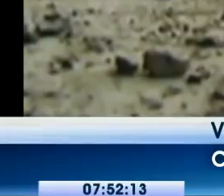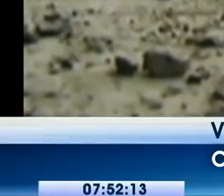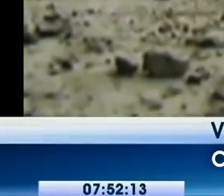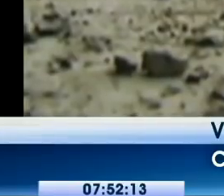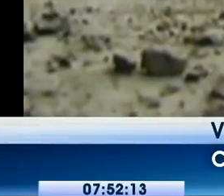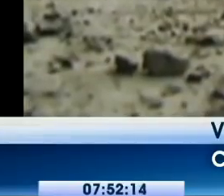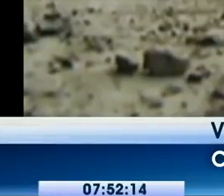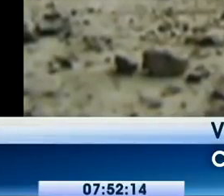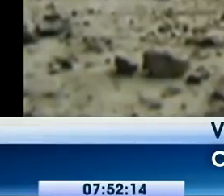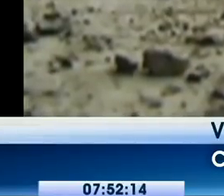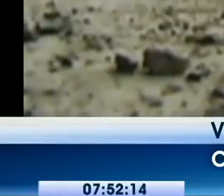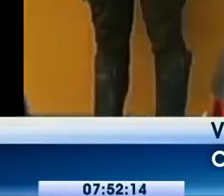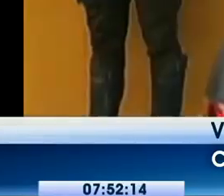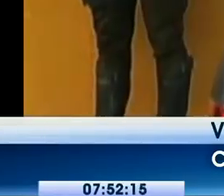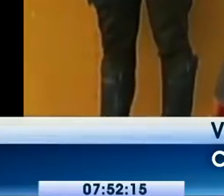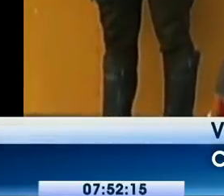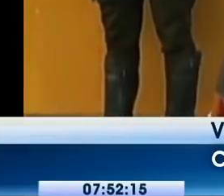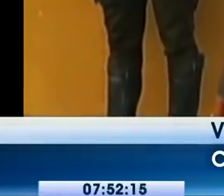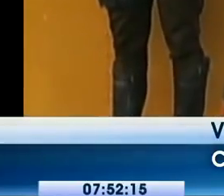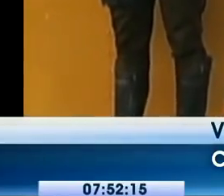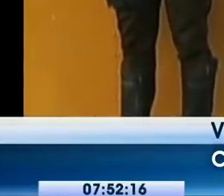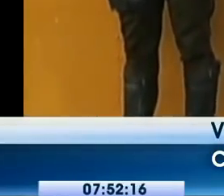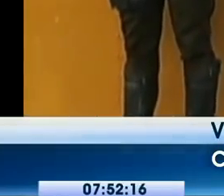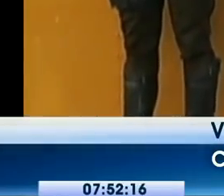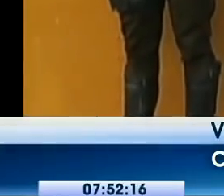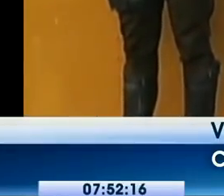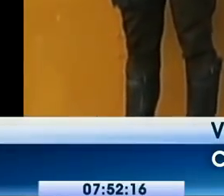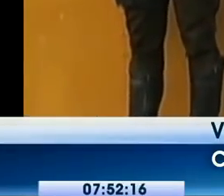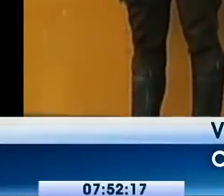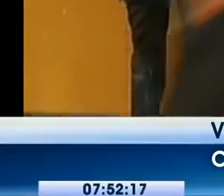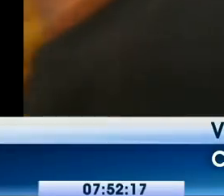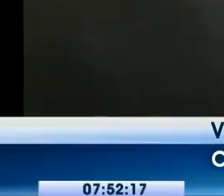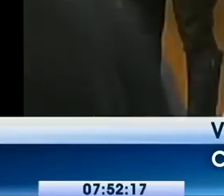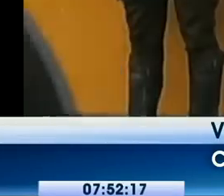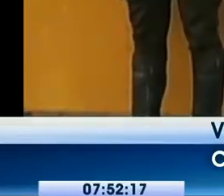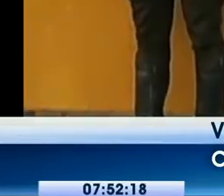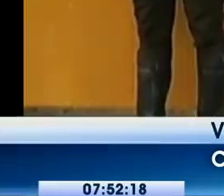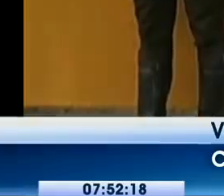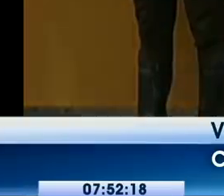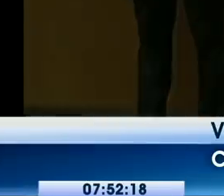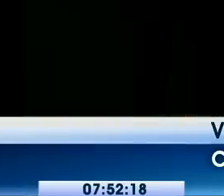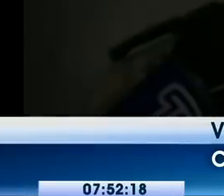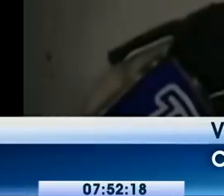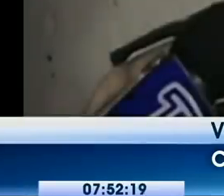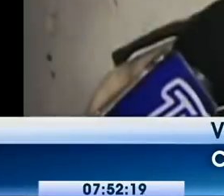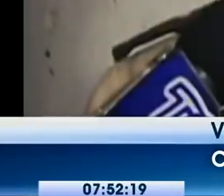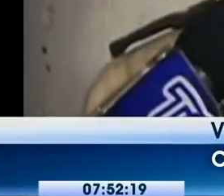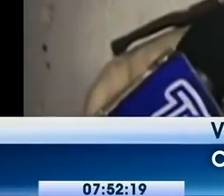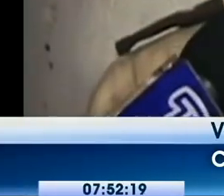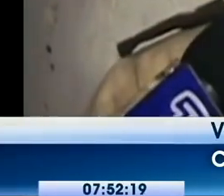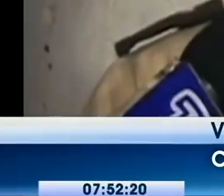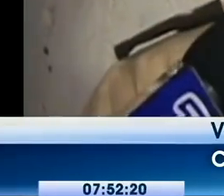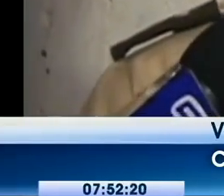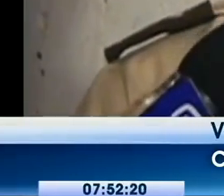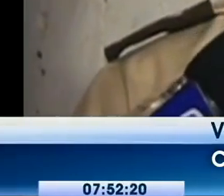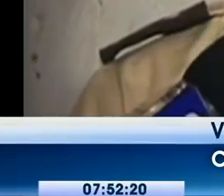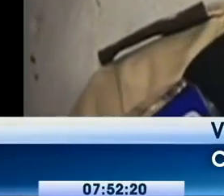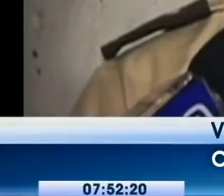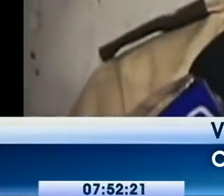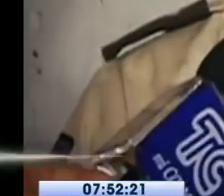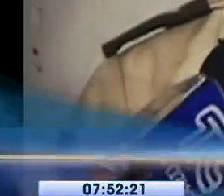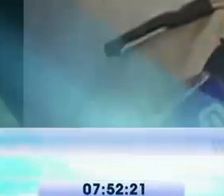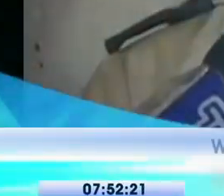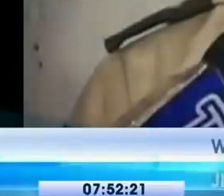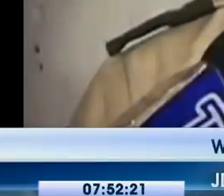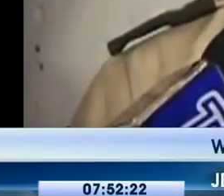no aguantaron el peso. Dicen las autoridades de seguridad que la persona murió de inmediato. Entonces la unidad llega y verifica que se trata